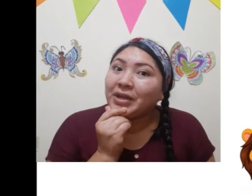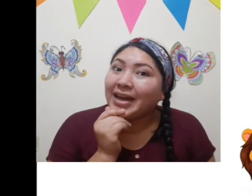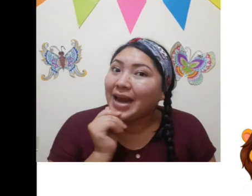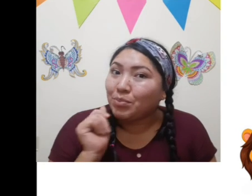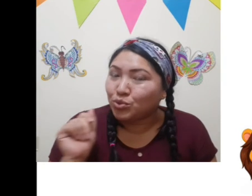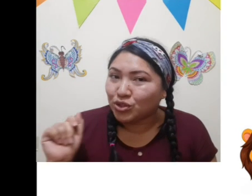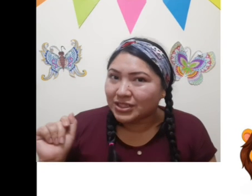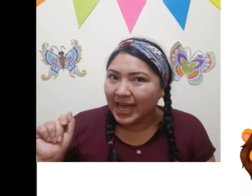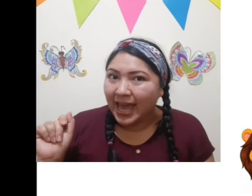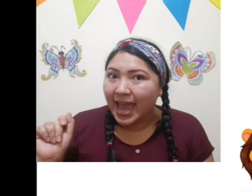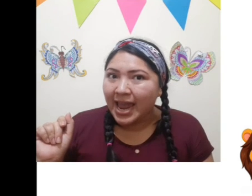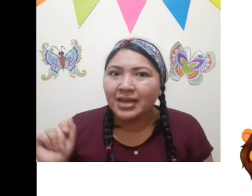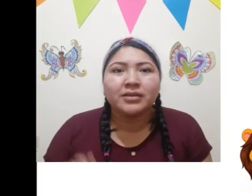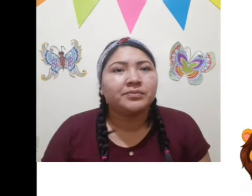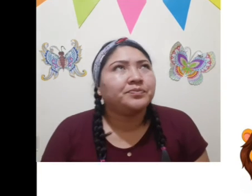rapunzel